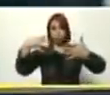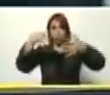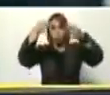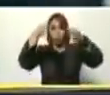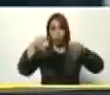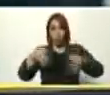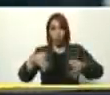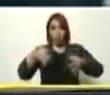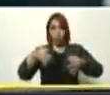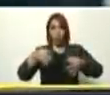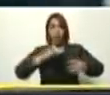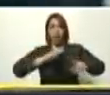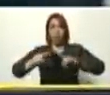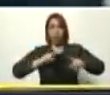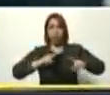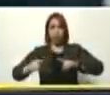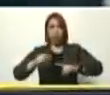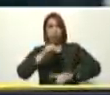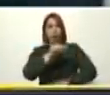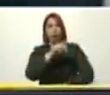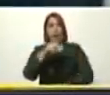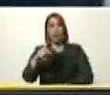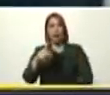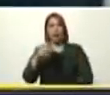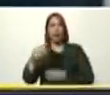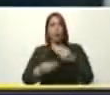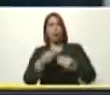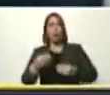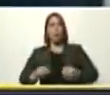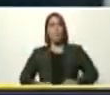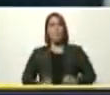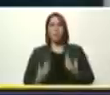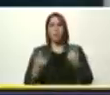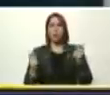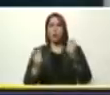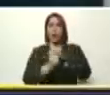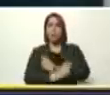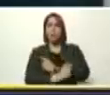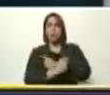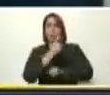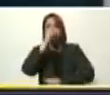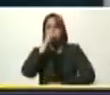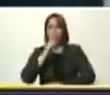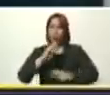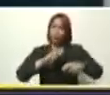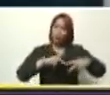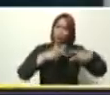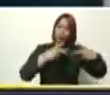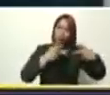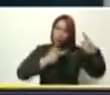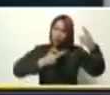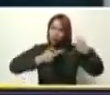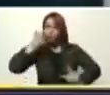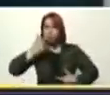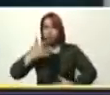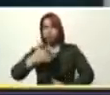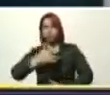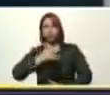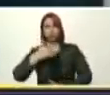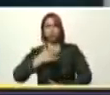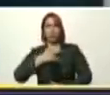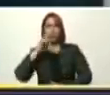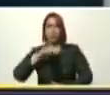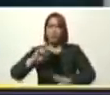acá, como expresión de ese cambio de época, de lo nuevo, del chavismo, de